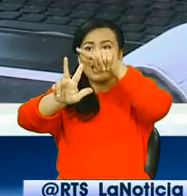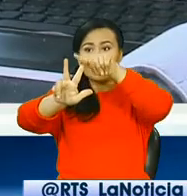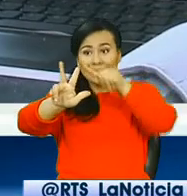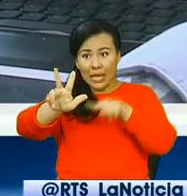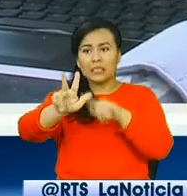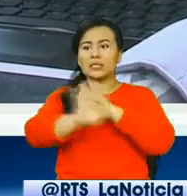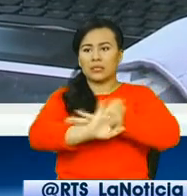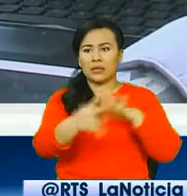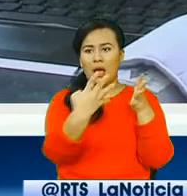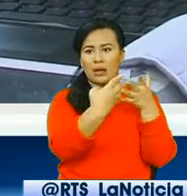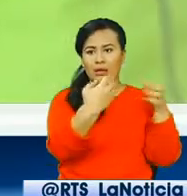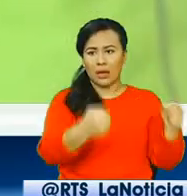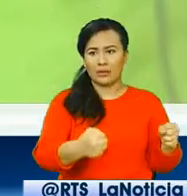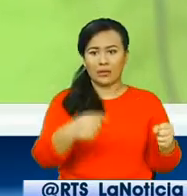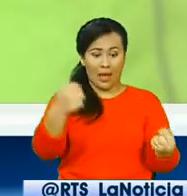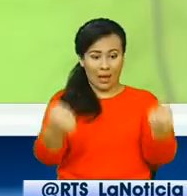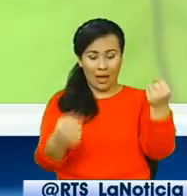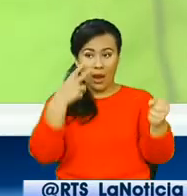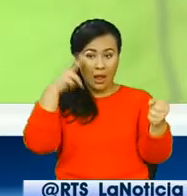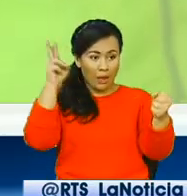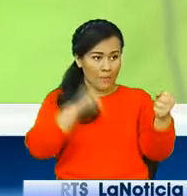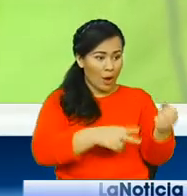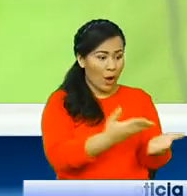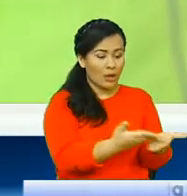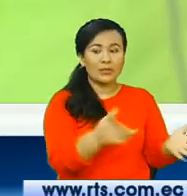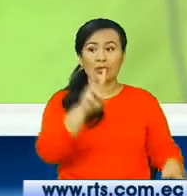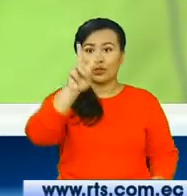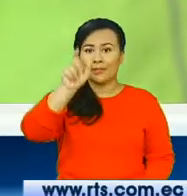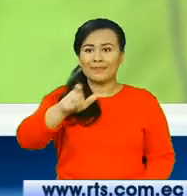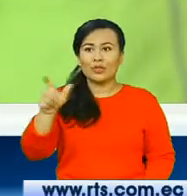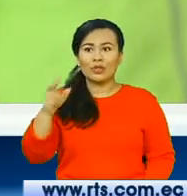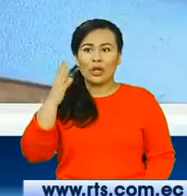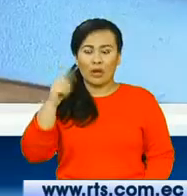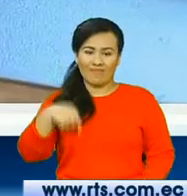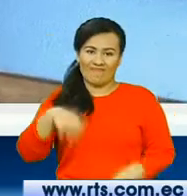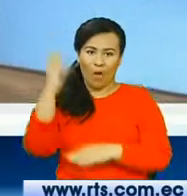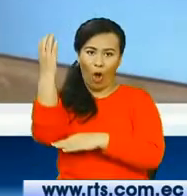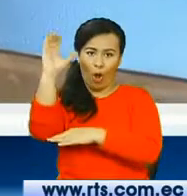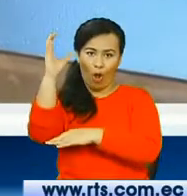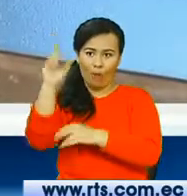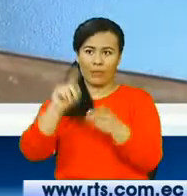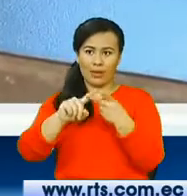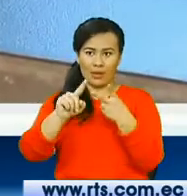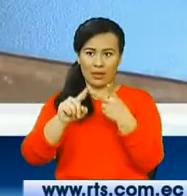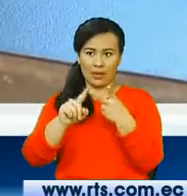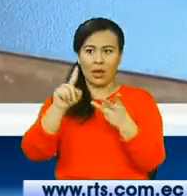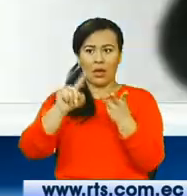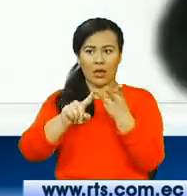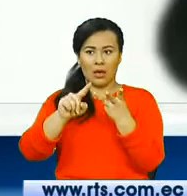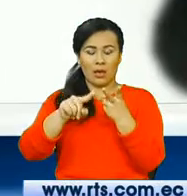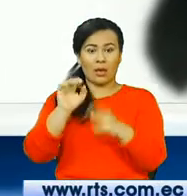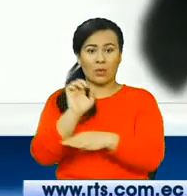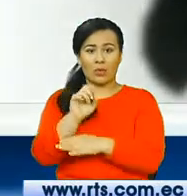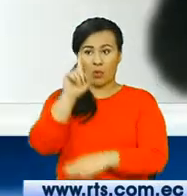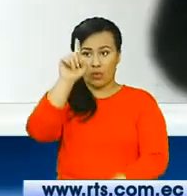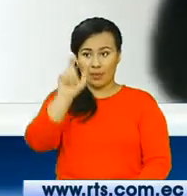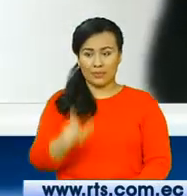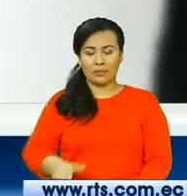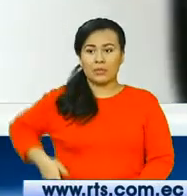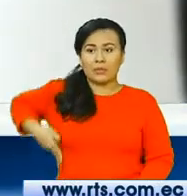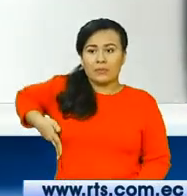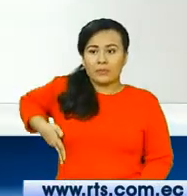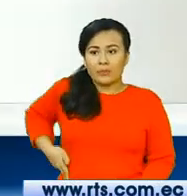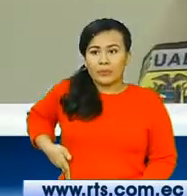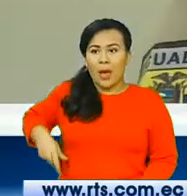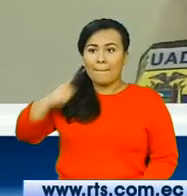que los artículos robados. Los sospechosos son 2 colombianos y 1 ecuatoriana. Uno de ellos cargaba el revólver con el que sometieron a los